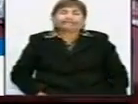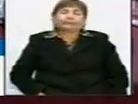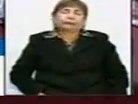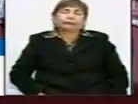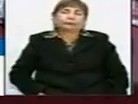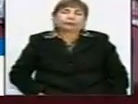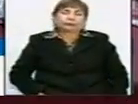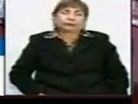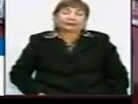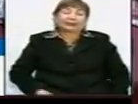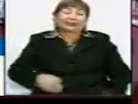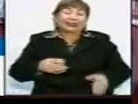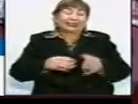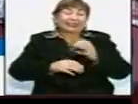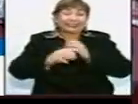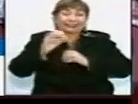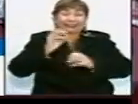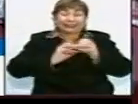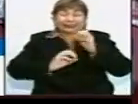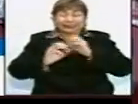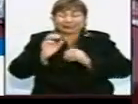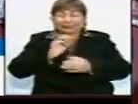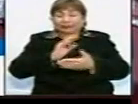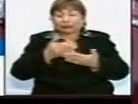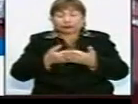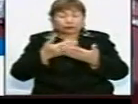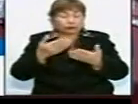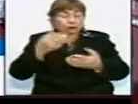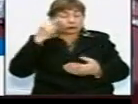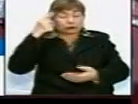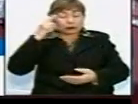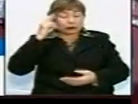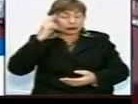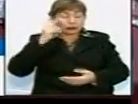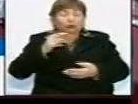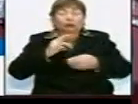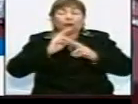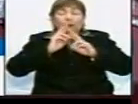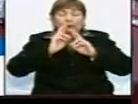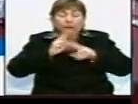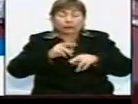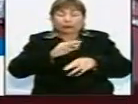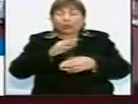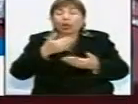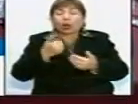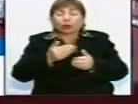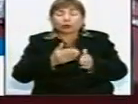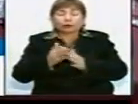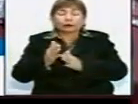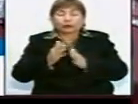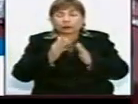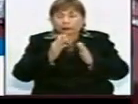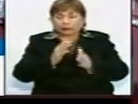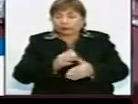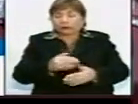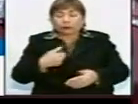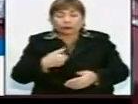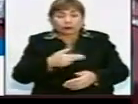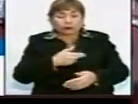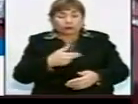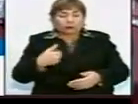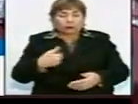s ciencia y yo le totalmente la razón pero que corresponde a otros sectores nosotros